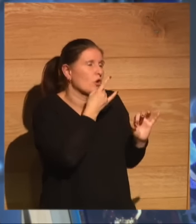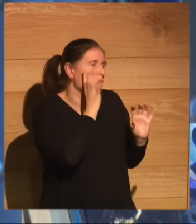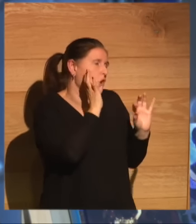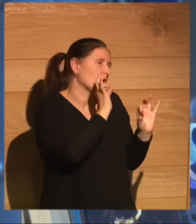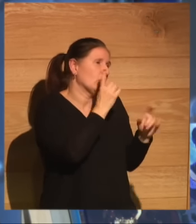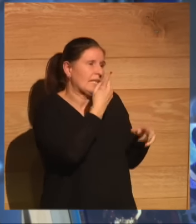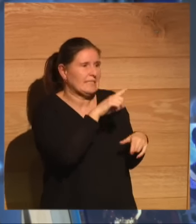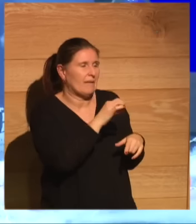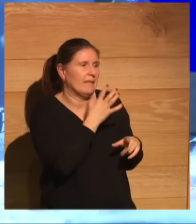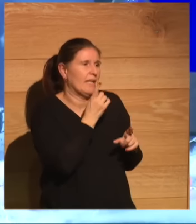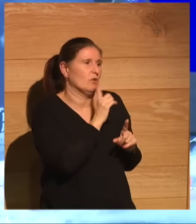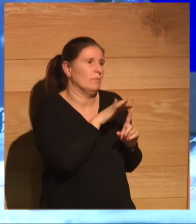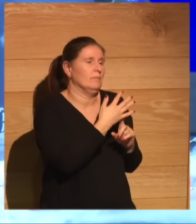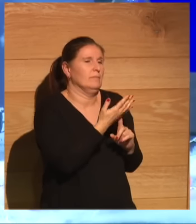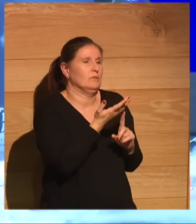se sabe lo que se quería decir.